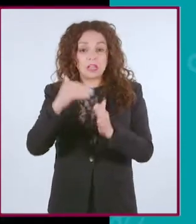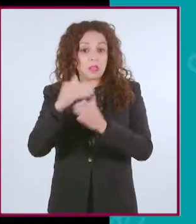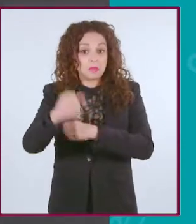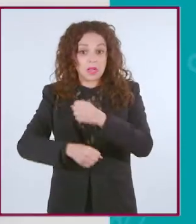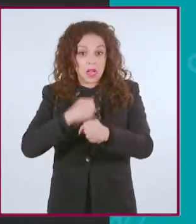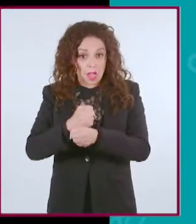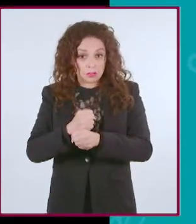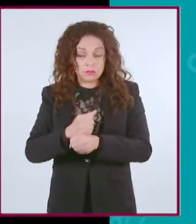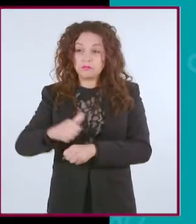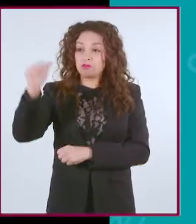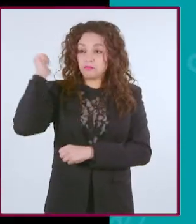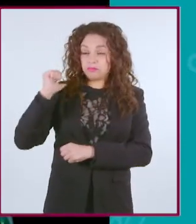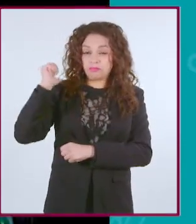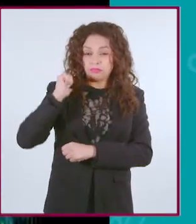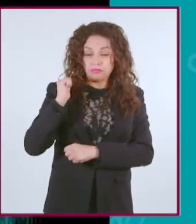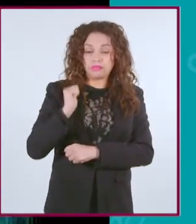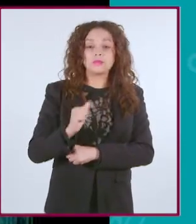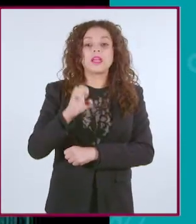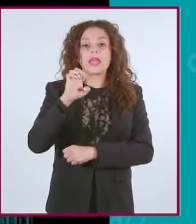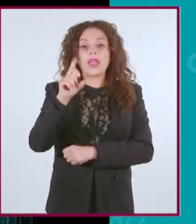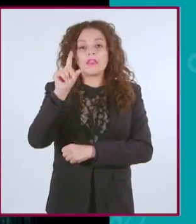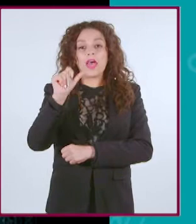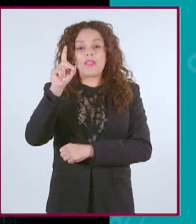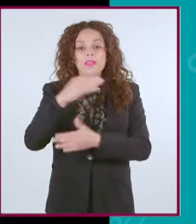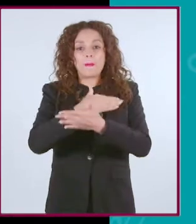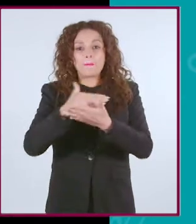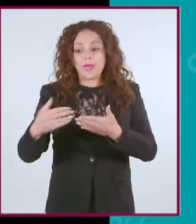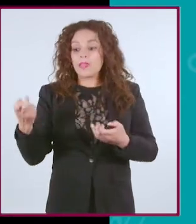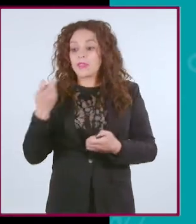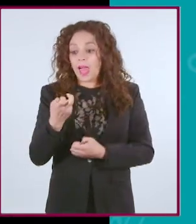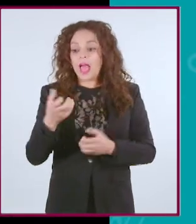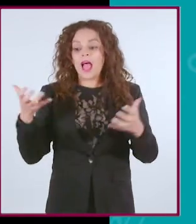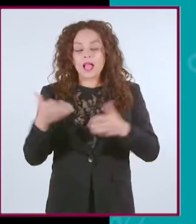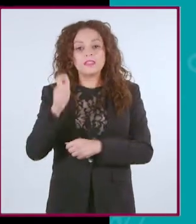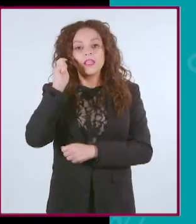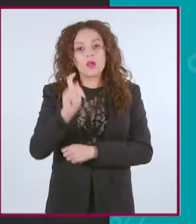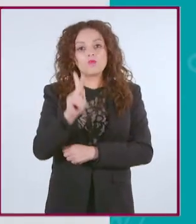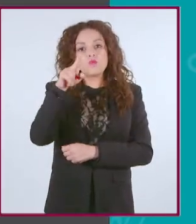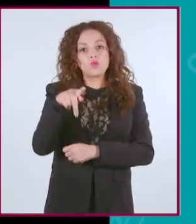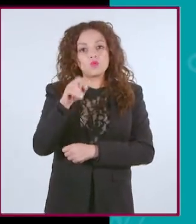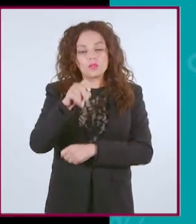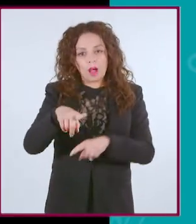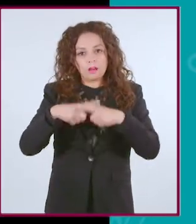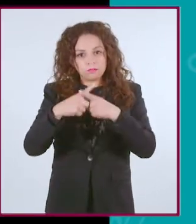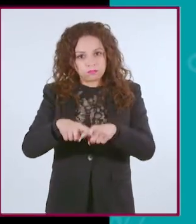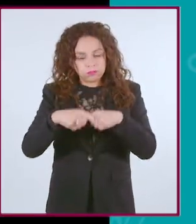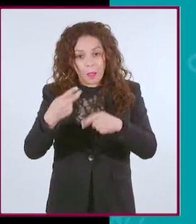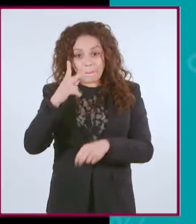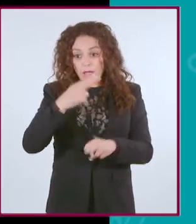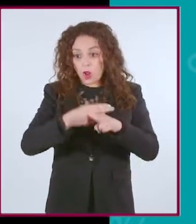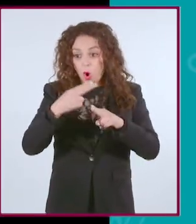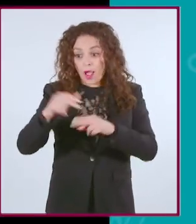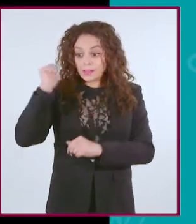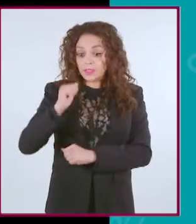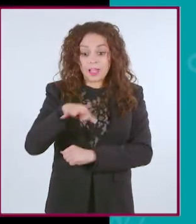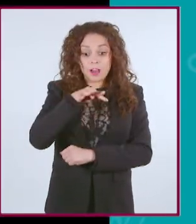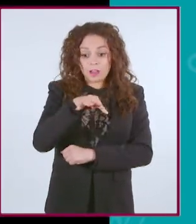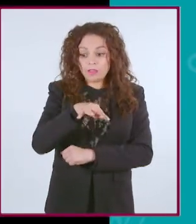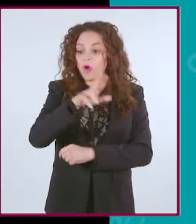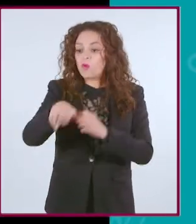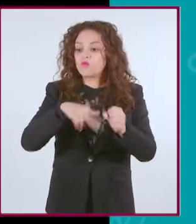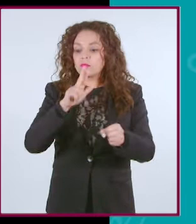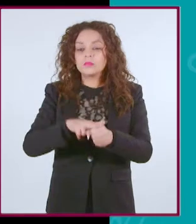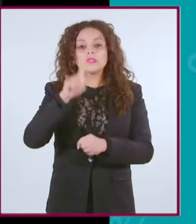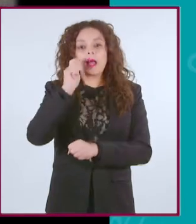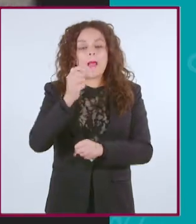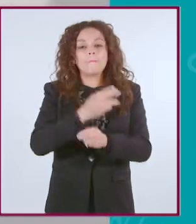Edad Media cuando comenzaron a realizarse los tejidos de punto. Sin embargo, fue hasta el siglo XIX cuando se usaban elementos naturales